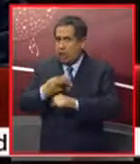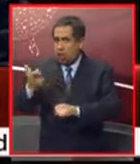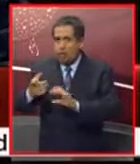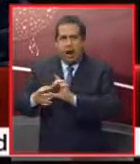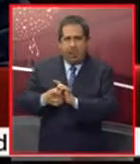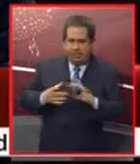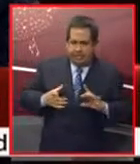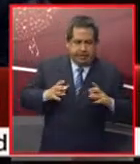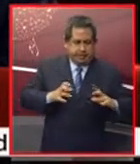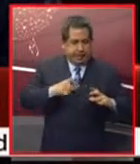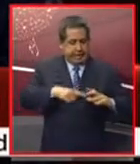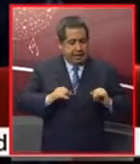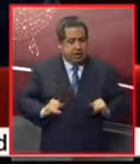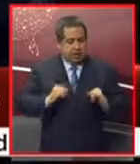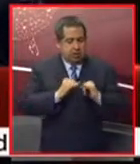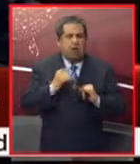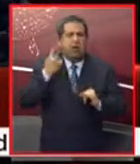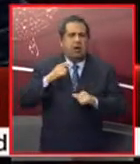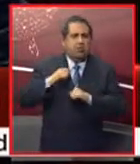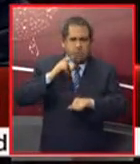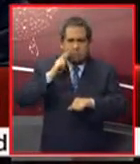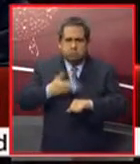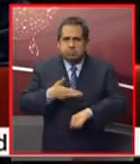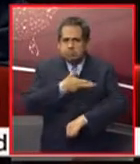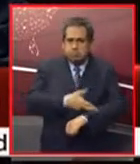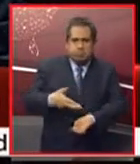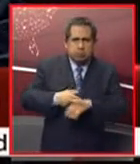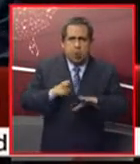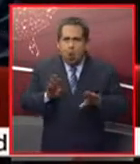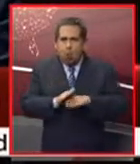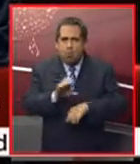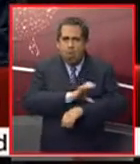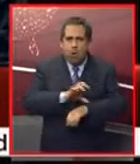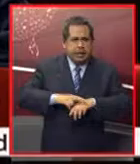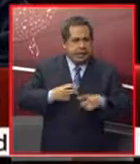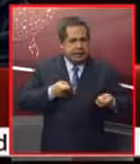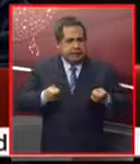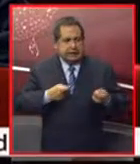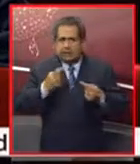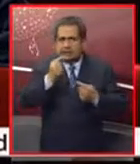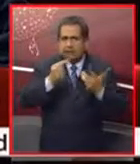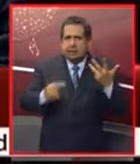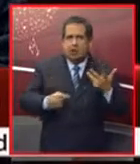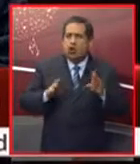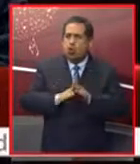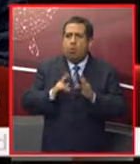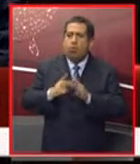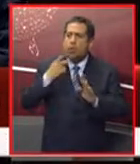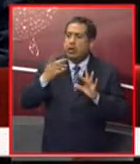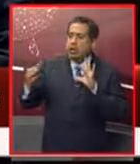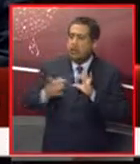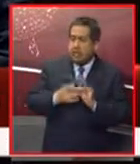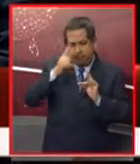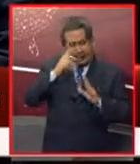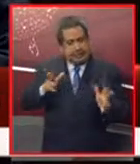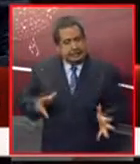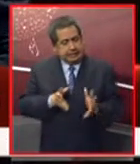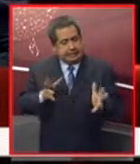por objeto instrumentar, ejecutar y coordinar la política nacional de apoyo incluyente a